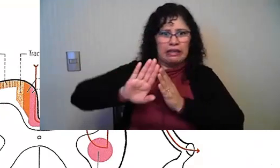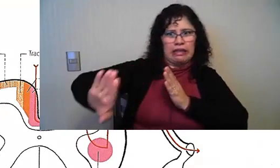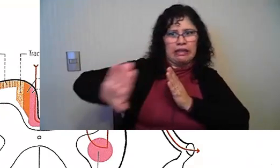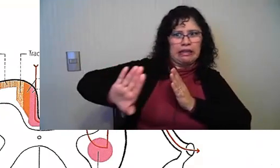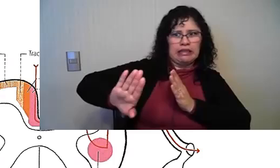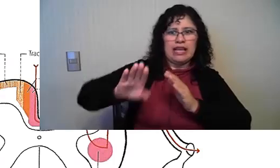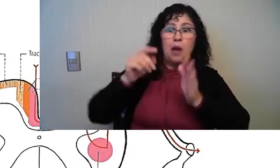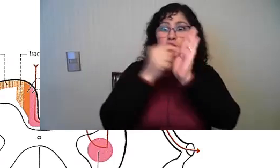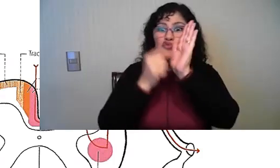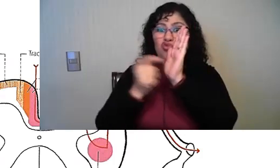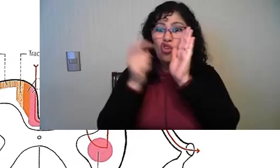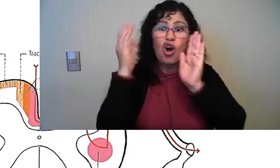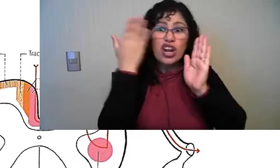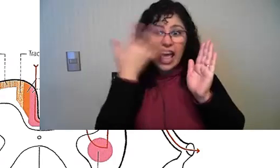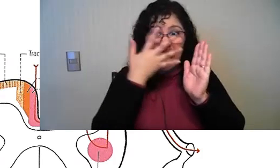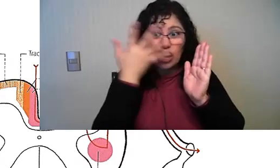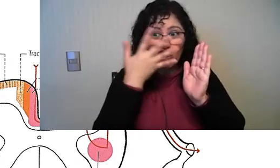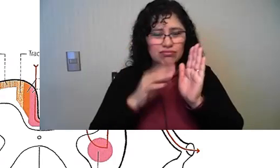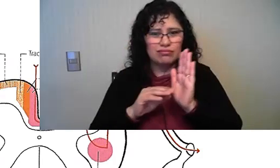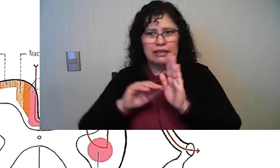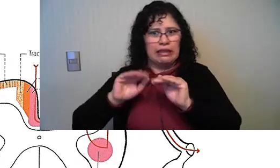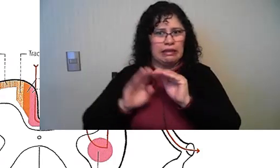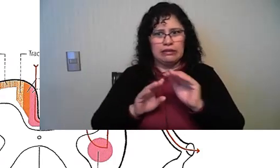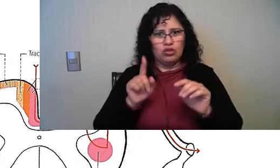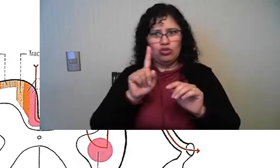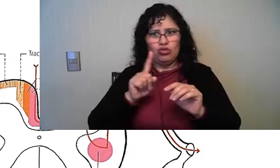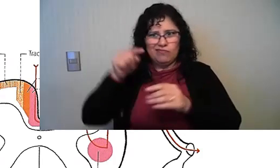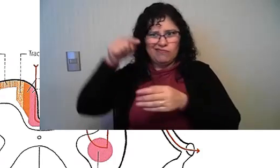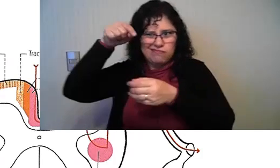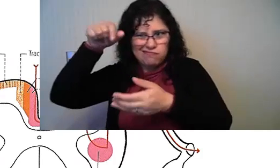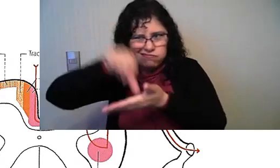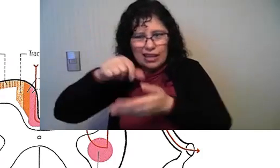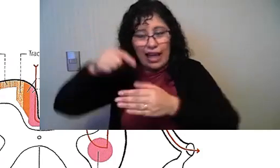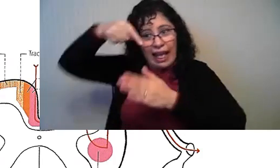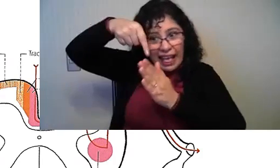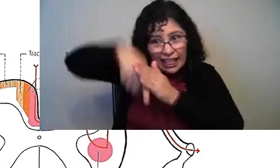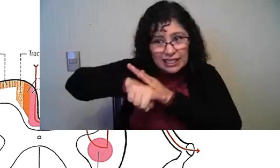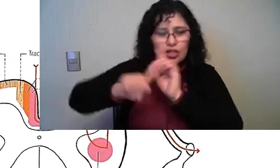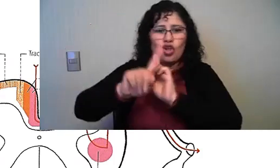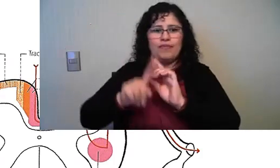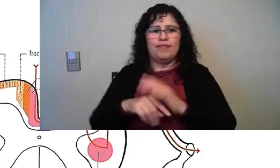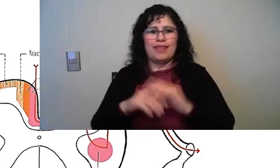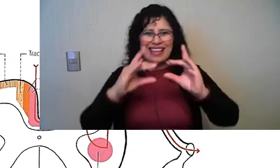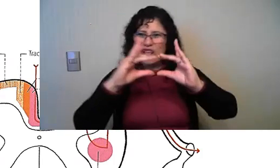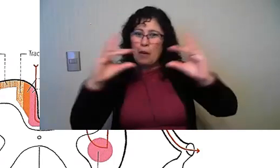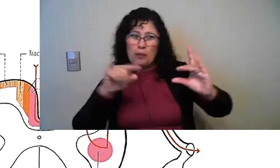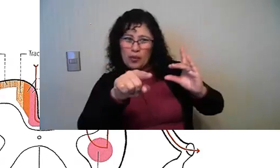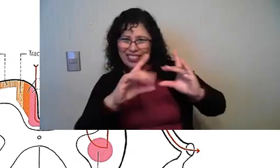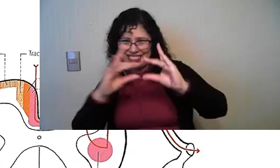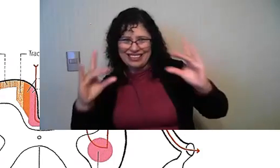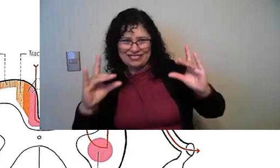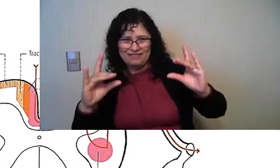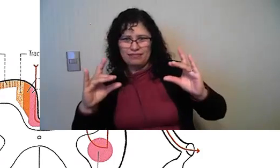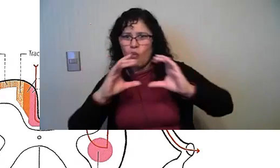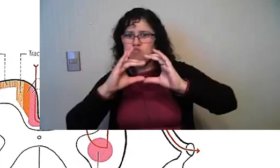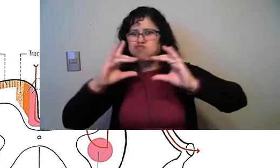¿cierto? Los evita. Estos puntos negros son núcleos pontinos, porque este es el puente. Y después, luego se